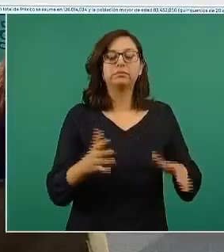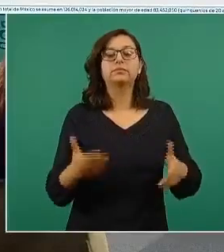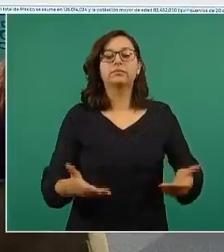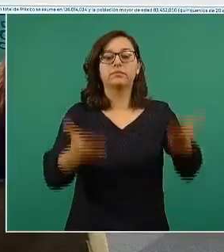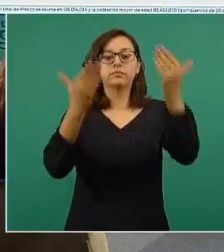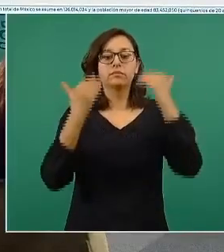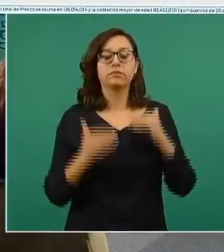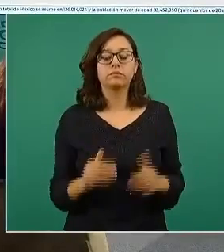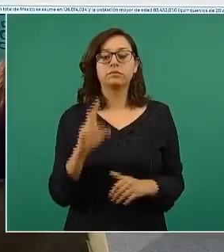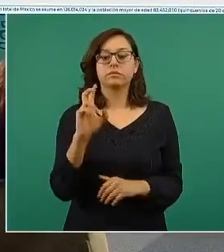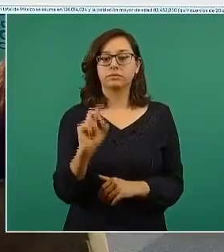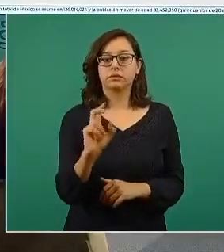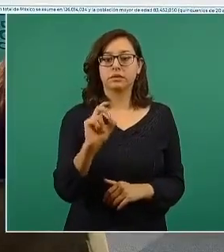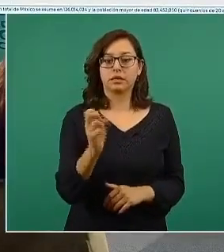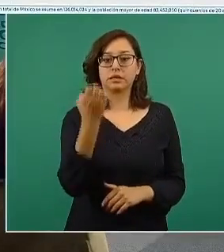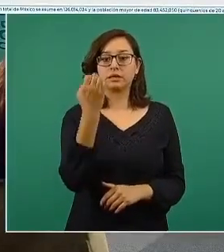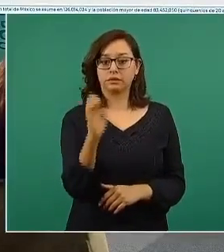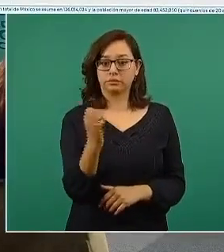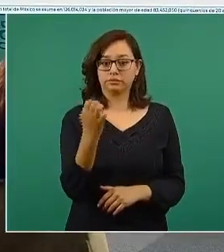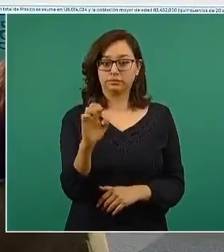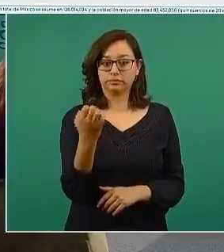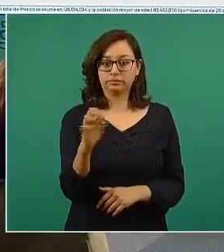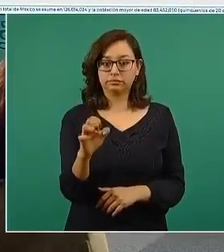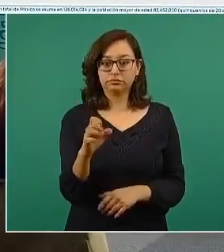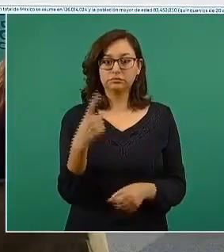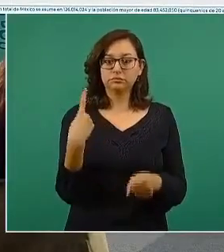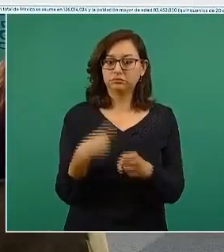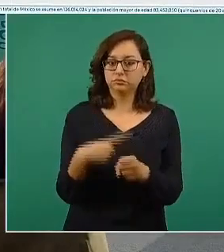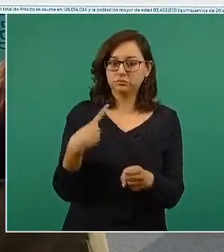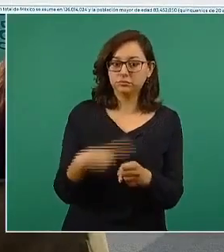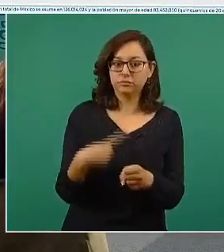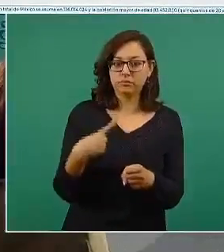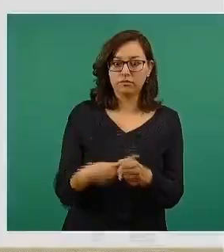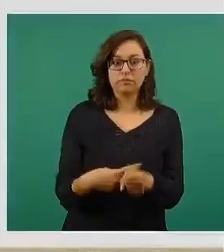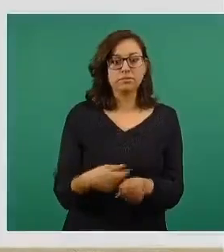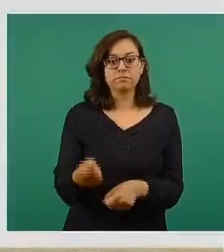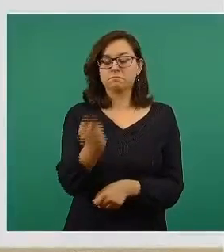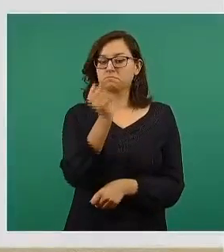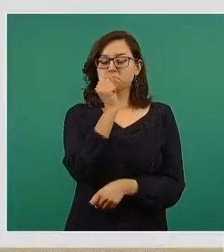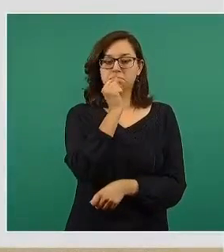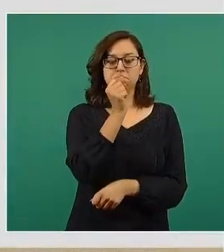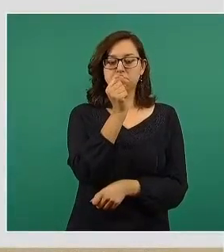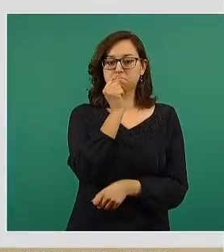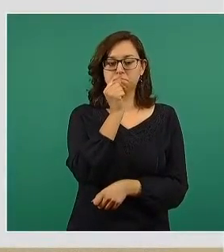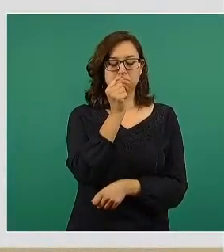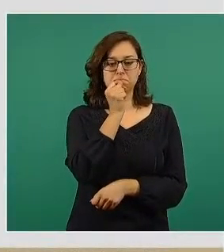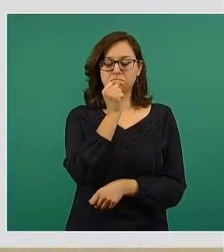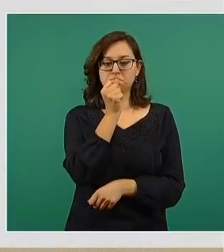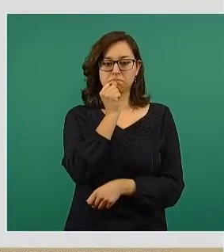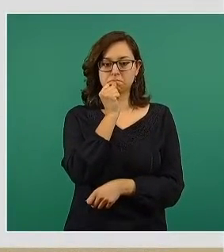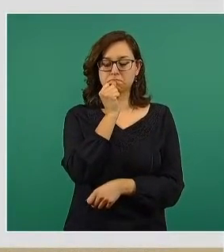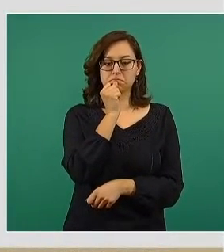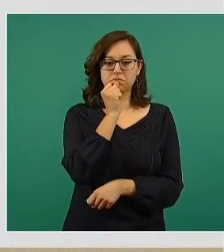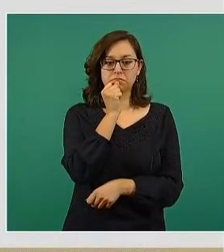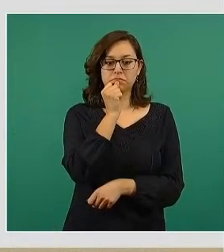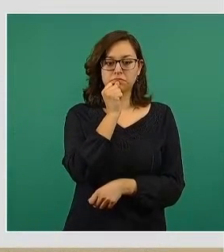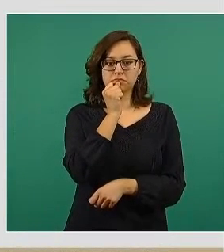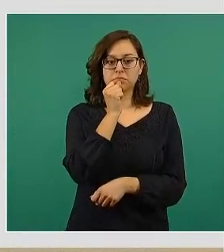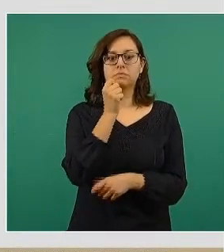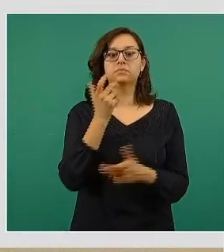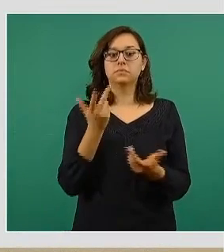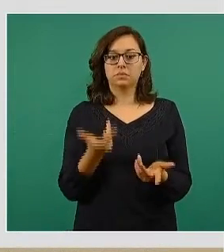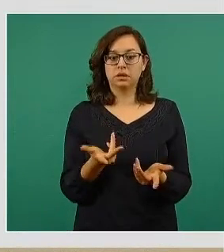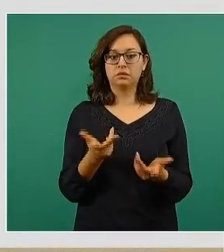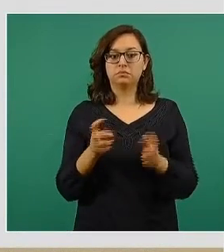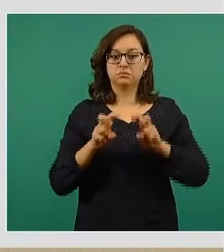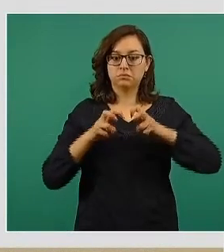30 de enero, vean ustedes que todavía no había casos, estamos un mes antes de que iniciaran los casos y la transmisión en el país, se convocó